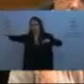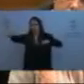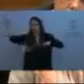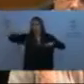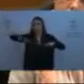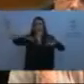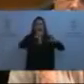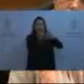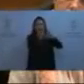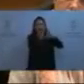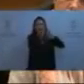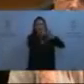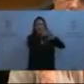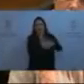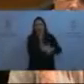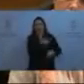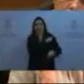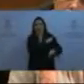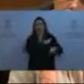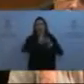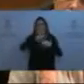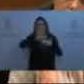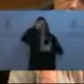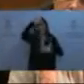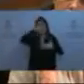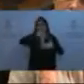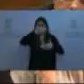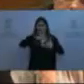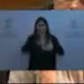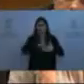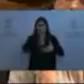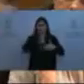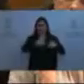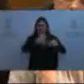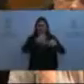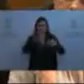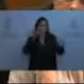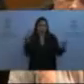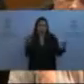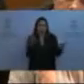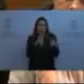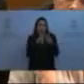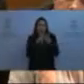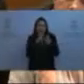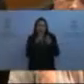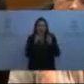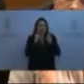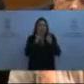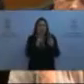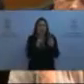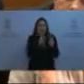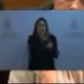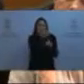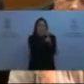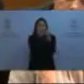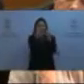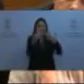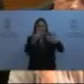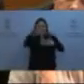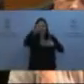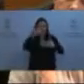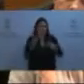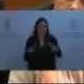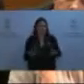en el tejado. Pero la pared norte está envidiosa del tejado. Entonces la pared norte también tiene usted ahí bastantes plantas para que usted escoja si las